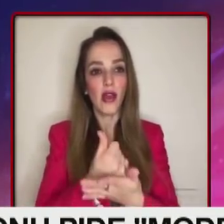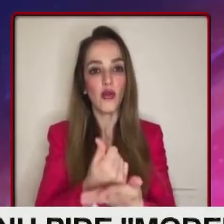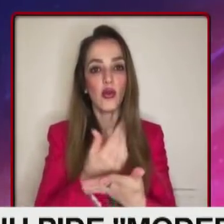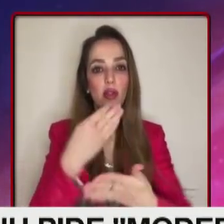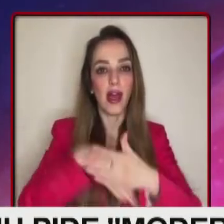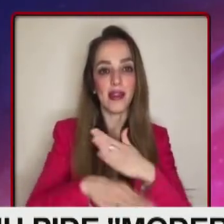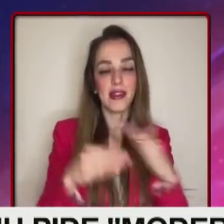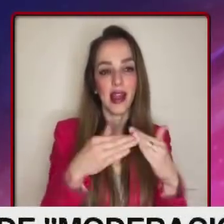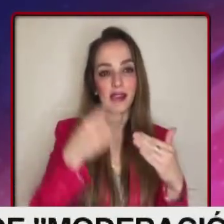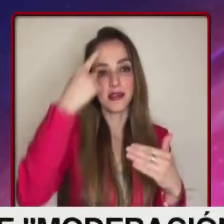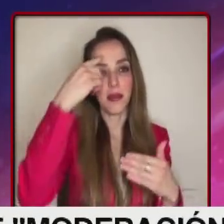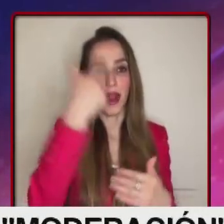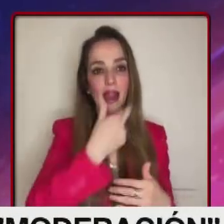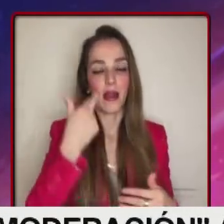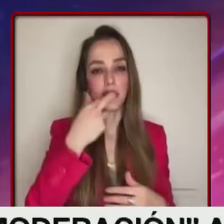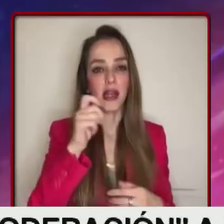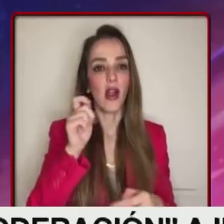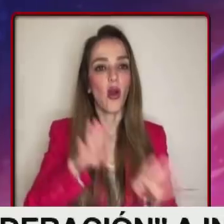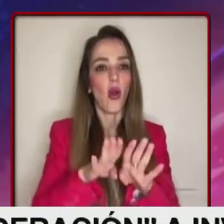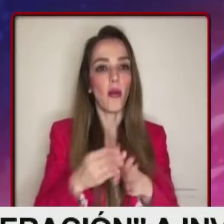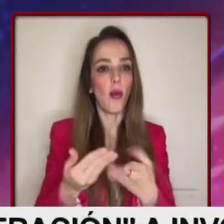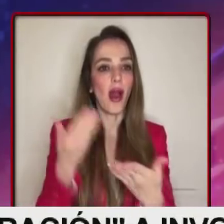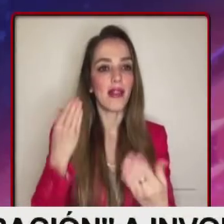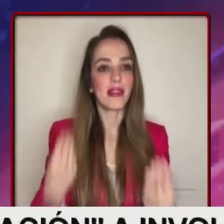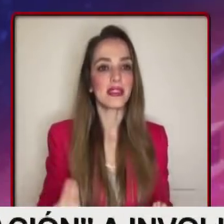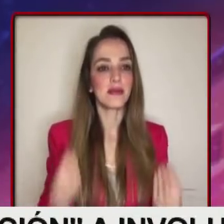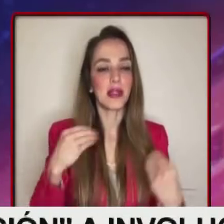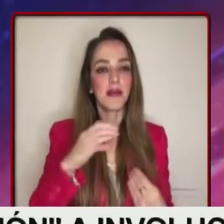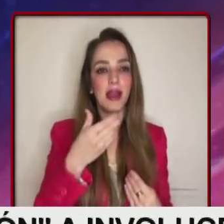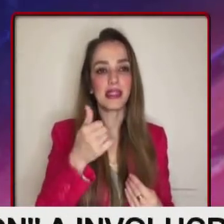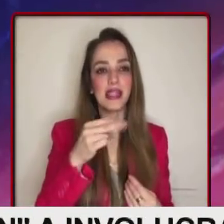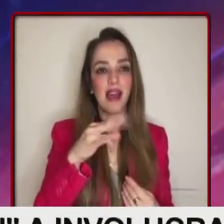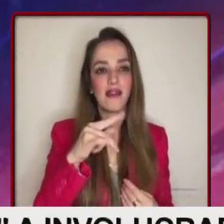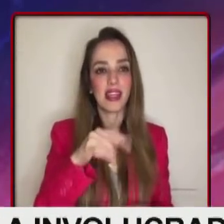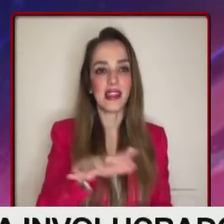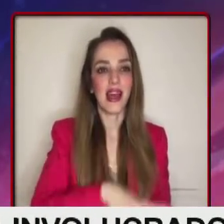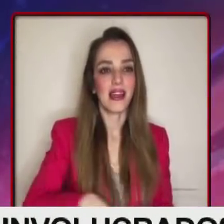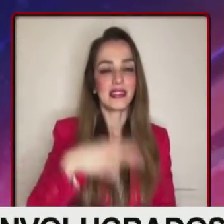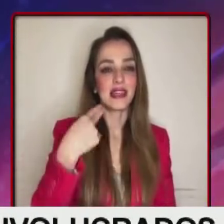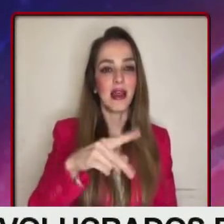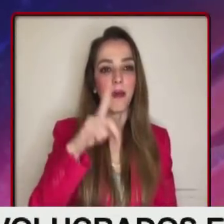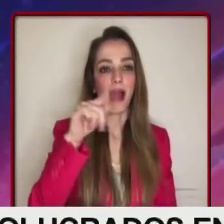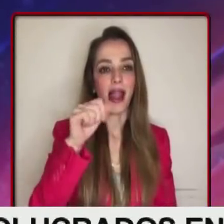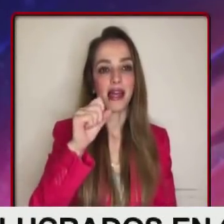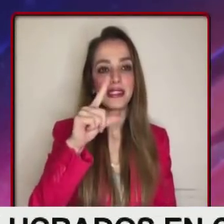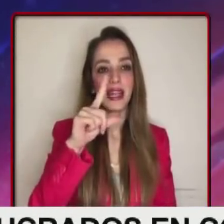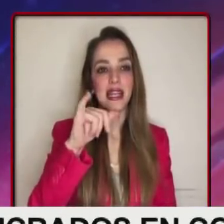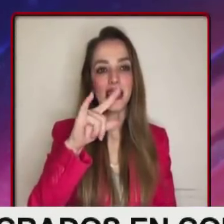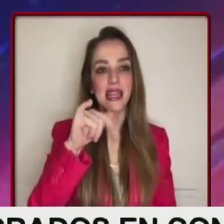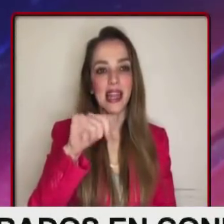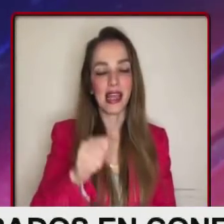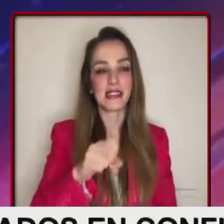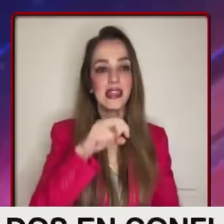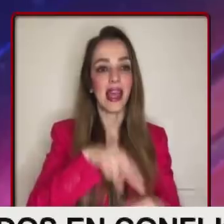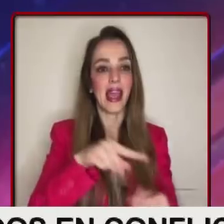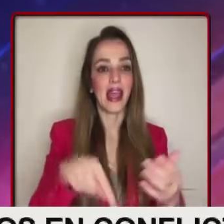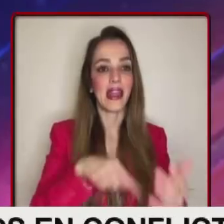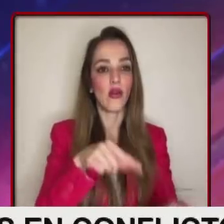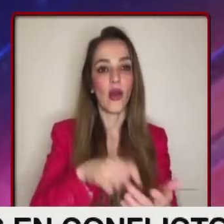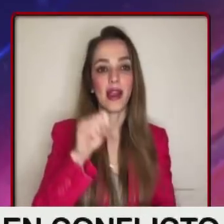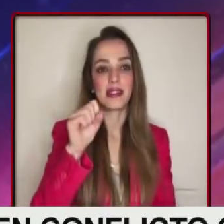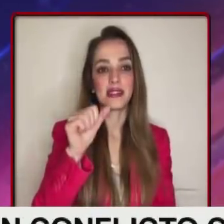para revisar las condiciones de este lugar en el fraccionamiento Las Lilas en El Salto, y posteriormente pues ver la manera